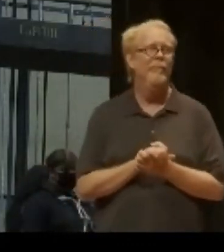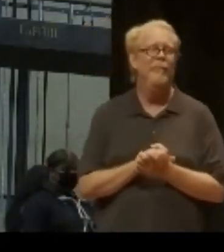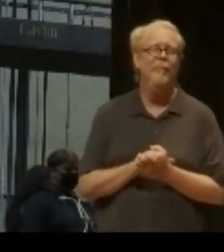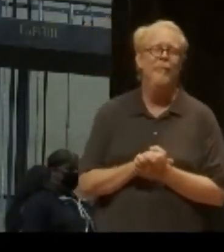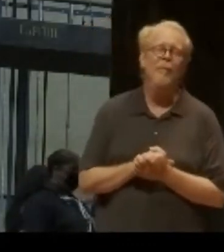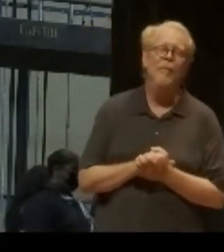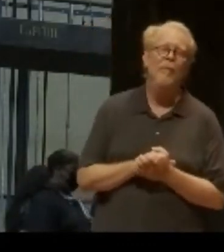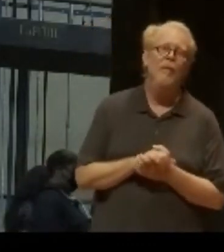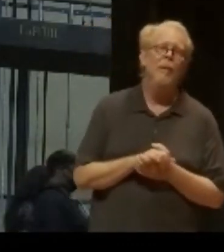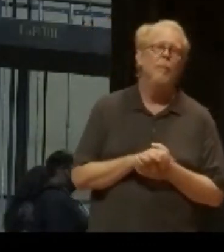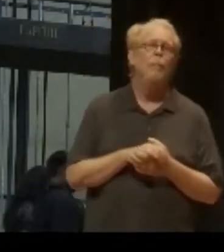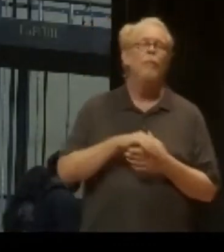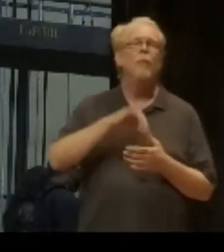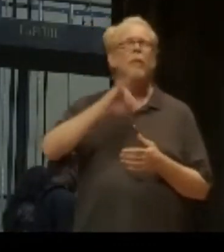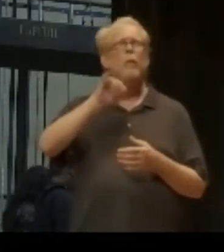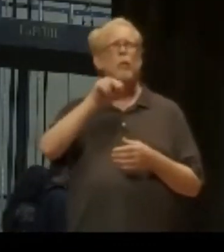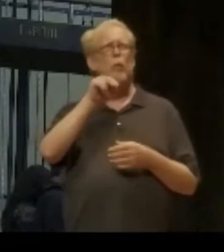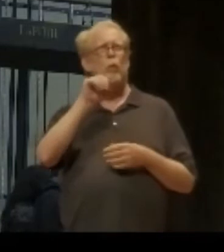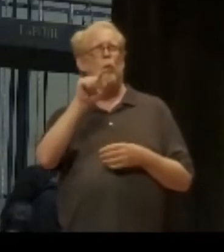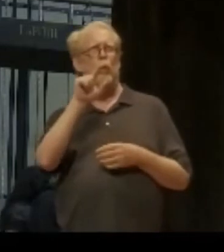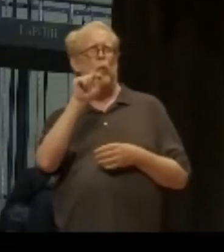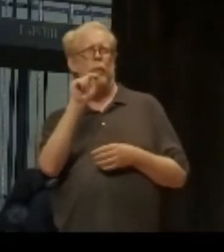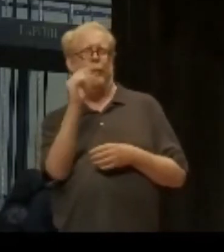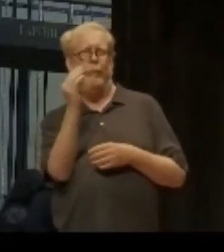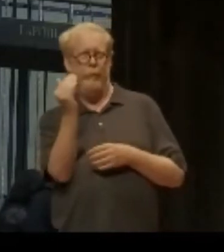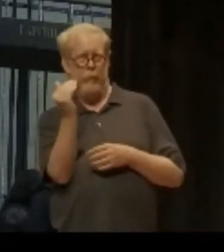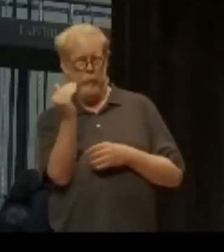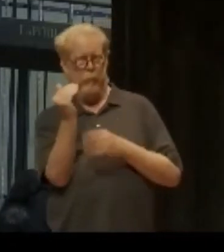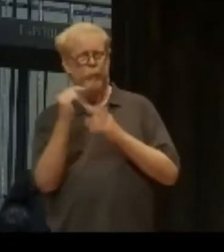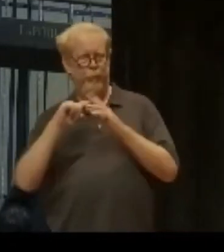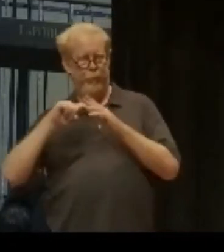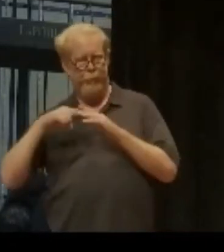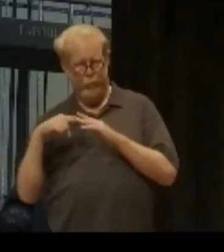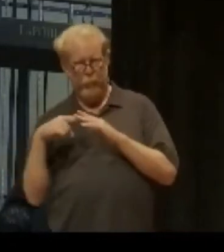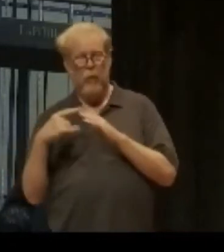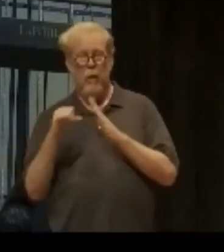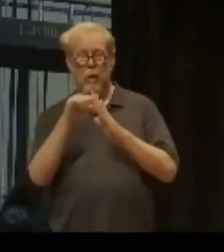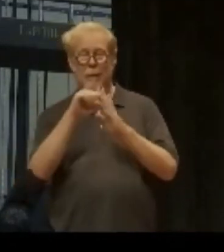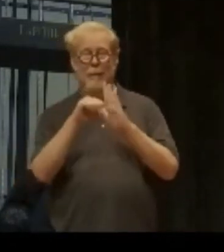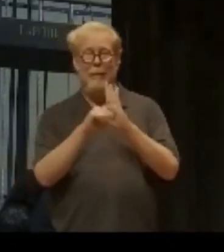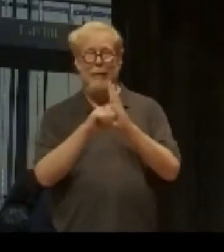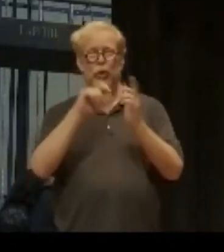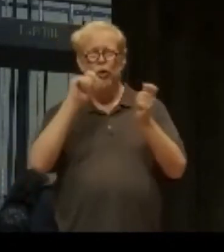Cuando yo empecé a trabajar en, como superintendente en